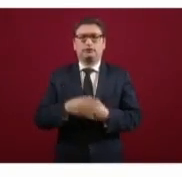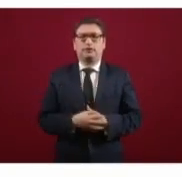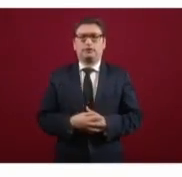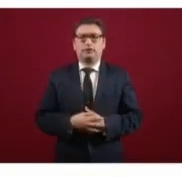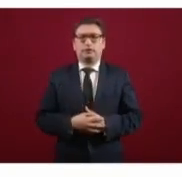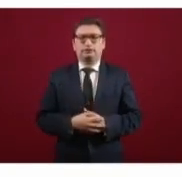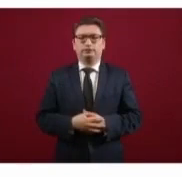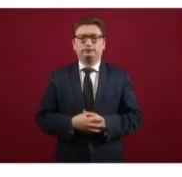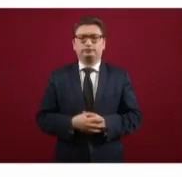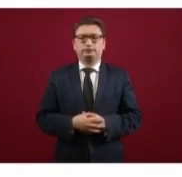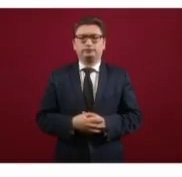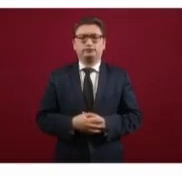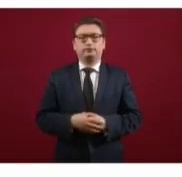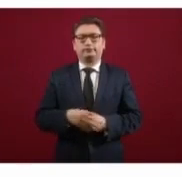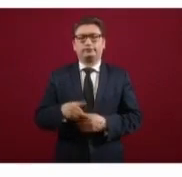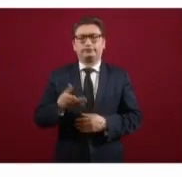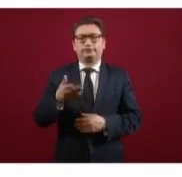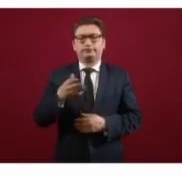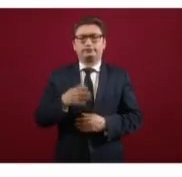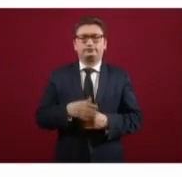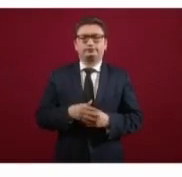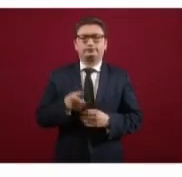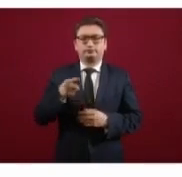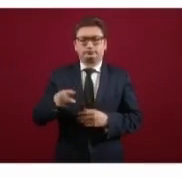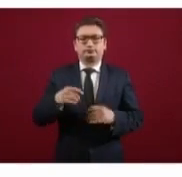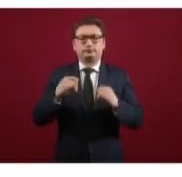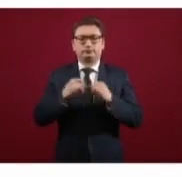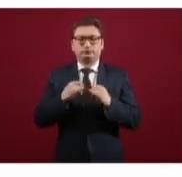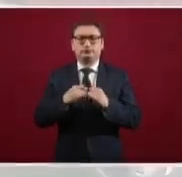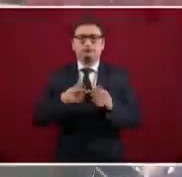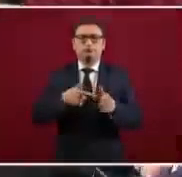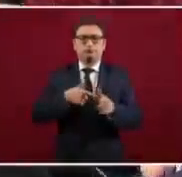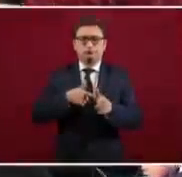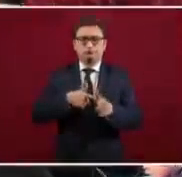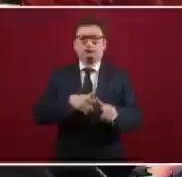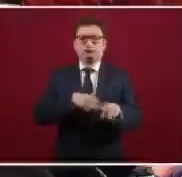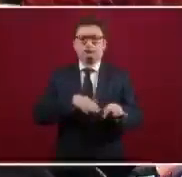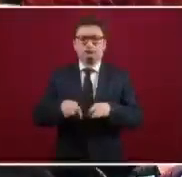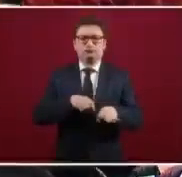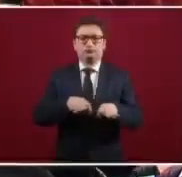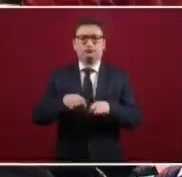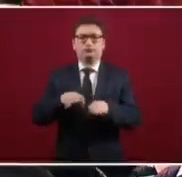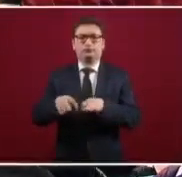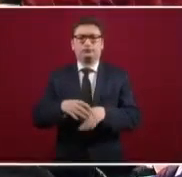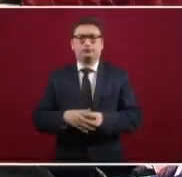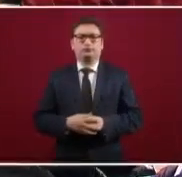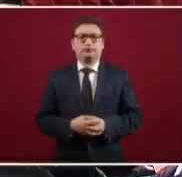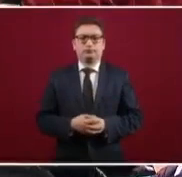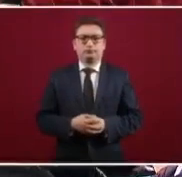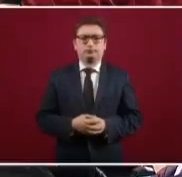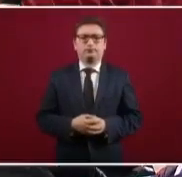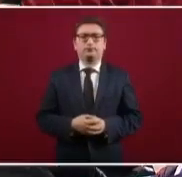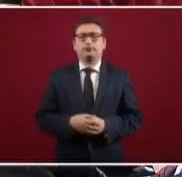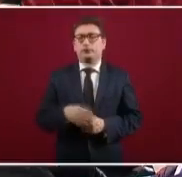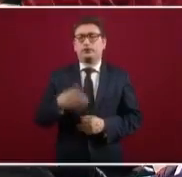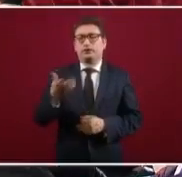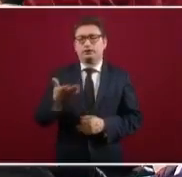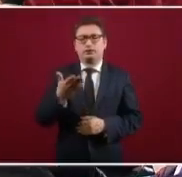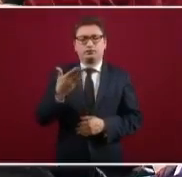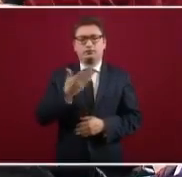vamos el instituto sigue trabajando estamos consolidando nuestro trabajo la instrucción del señor presidente